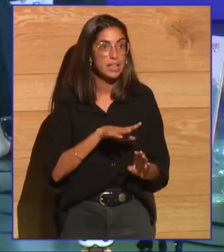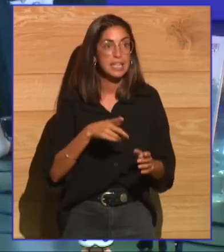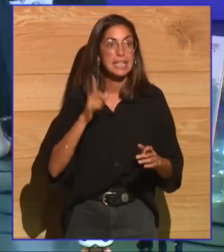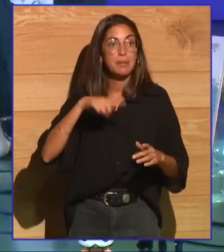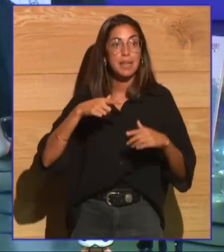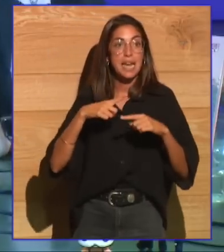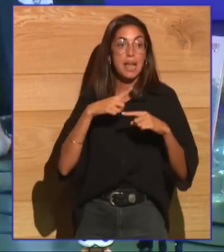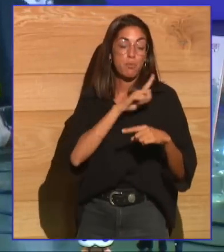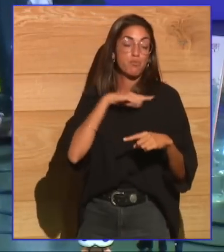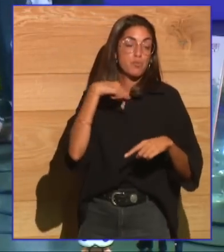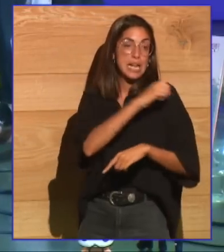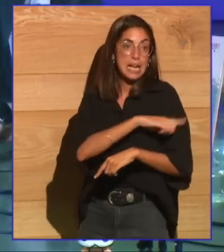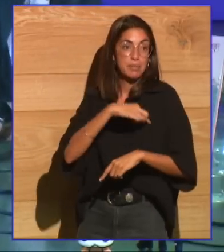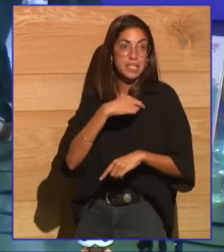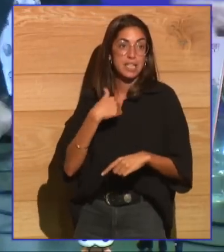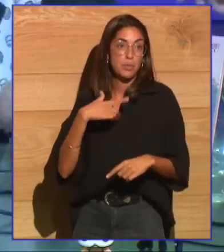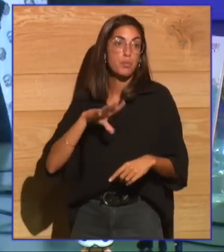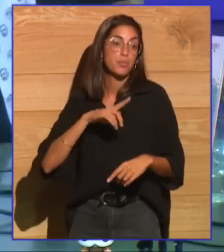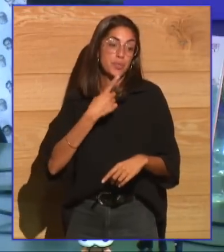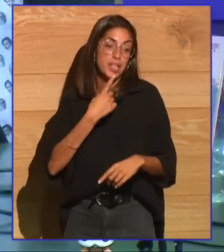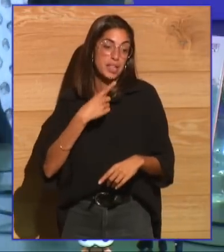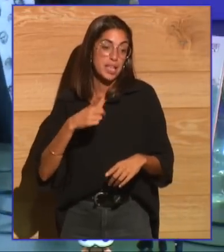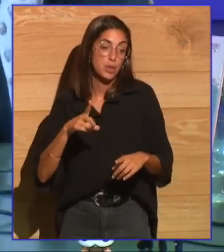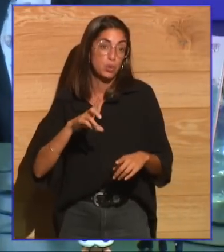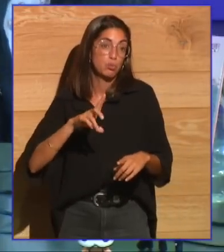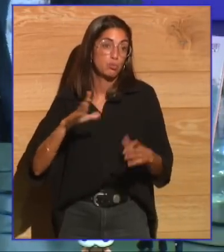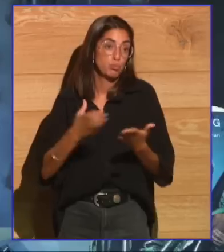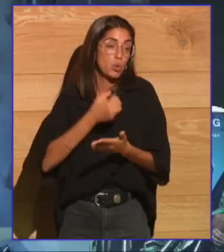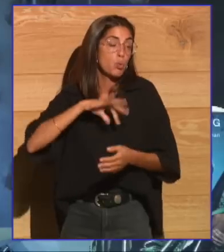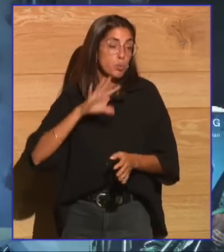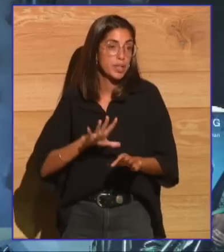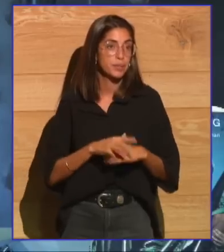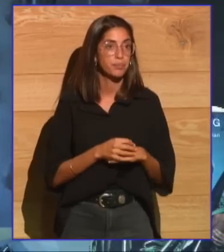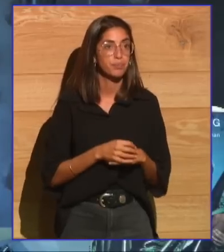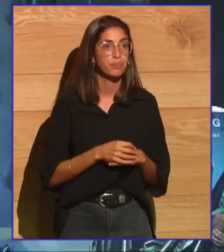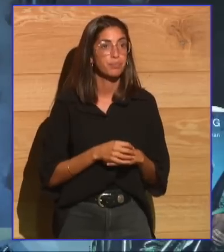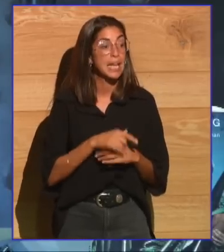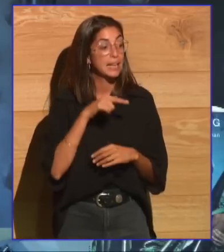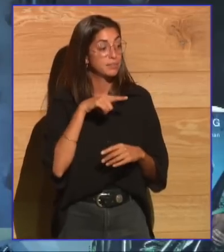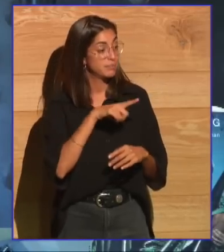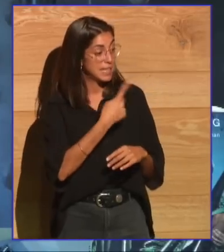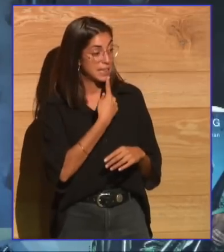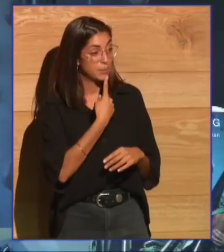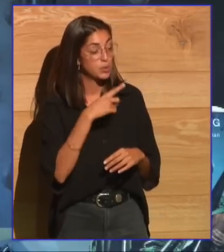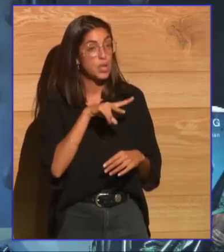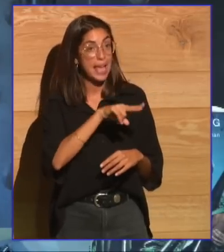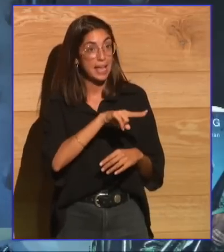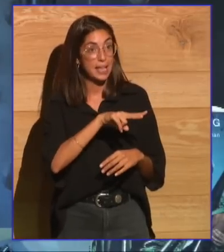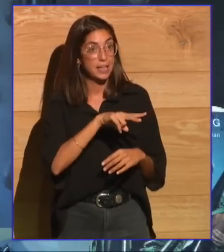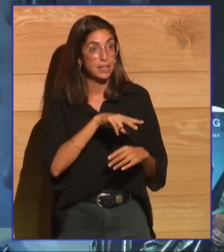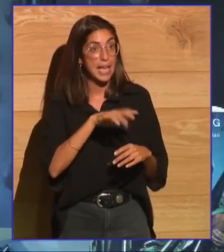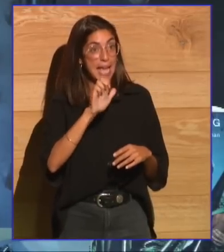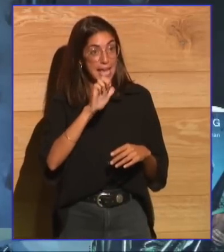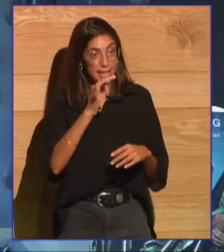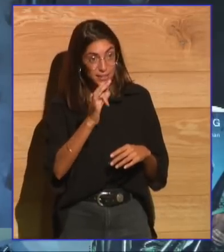relativo de xàtiva mira no hemos dicho eso es feo te y ya que te es un feo